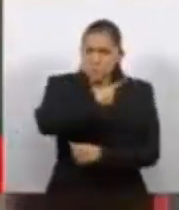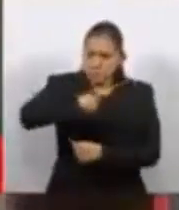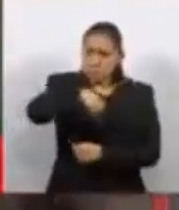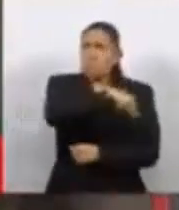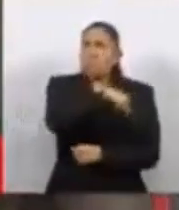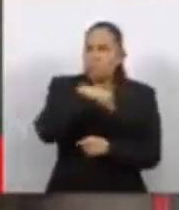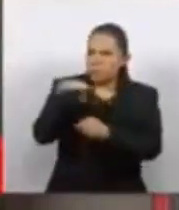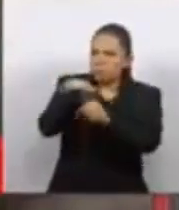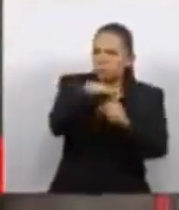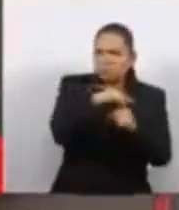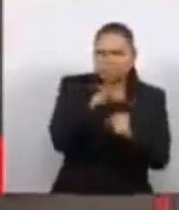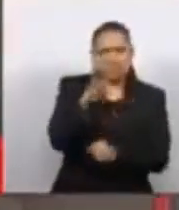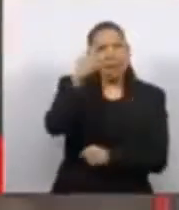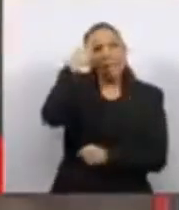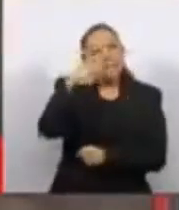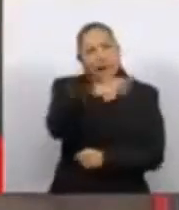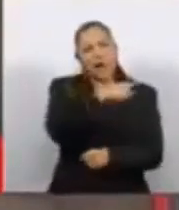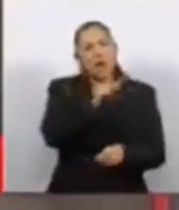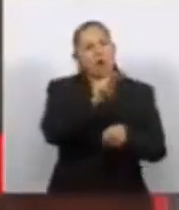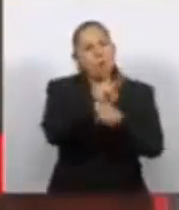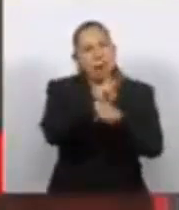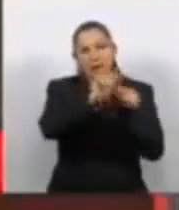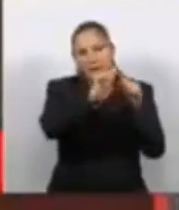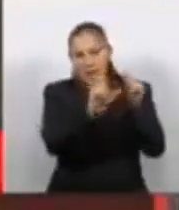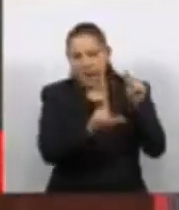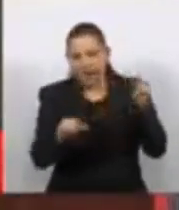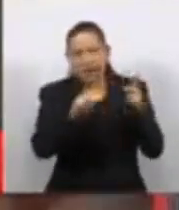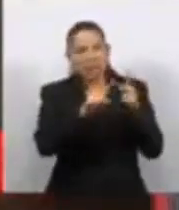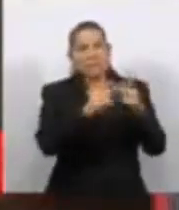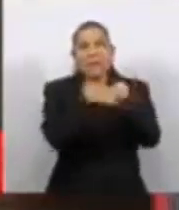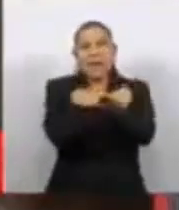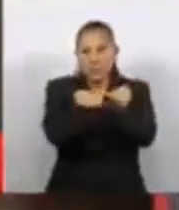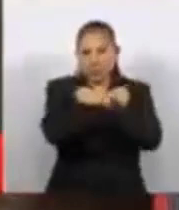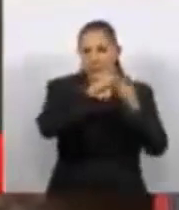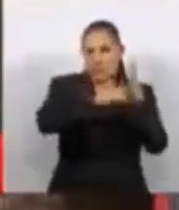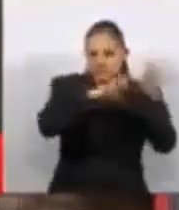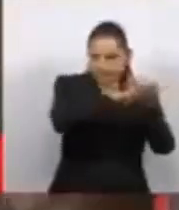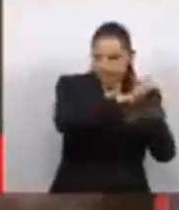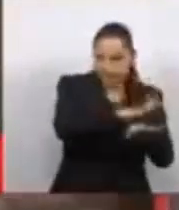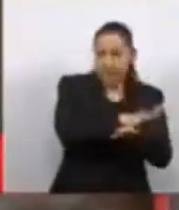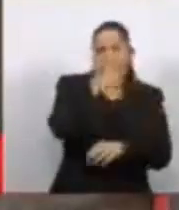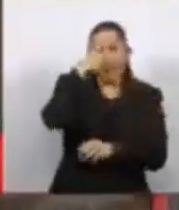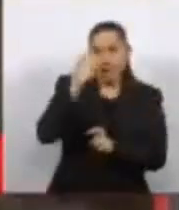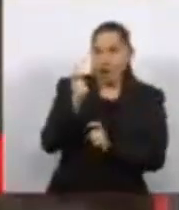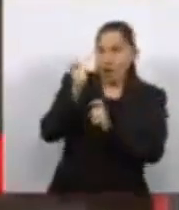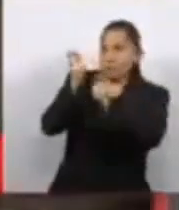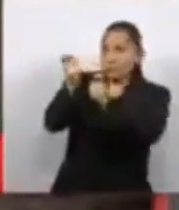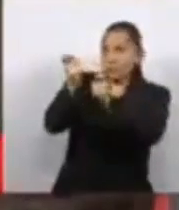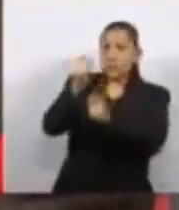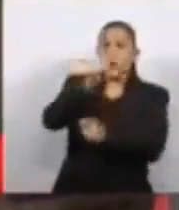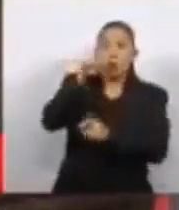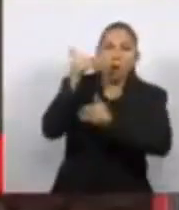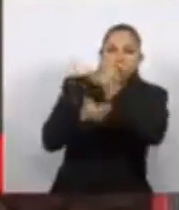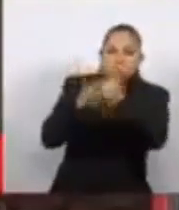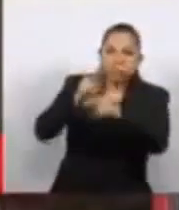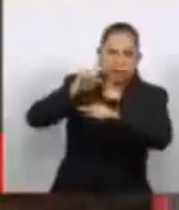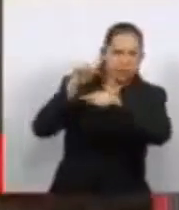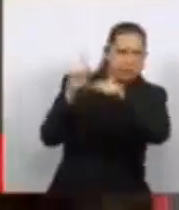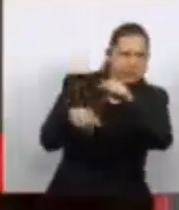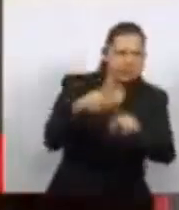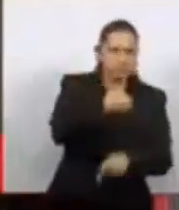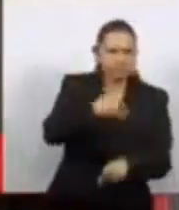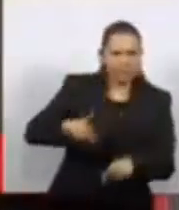Guardia Nacional, la reforma educativa, la revocación de mandato y para elevar a rango constitucional los programas